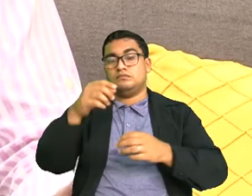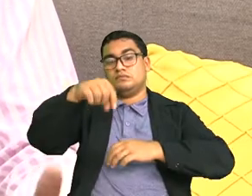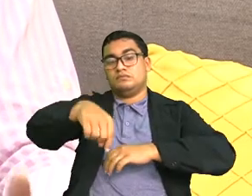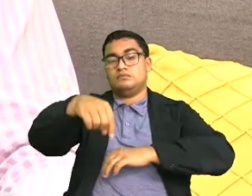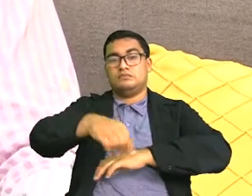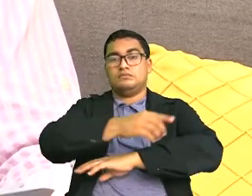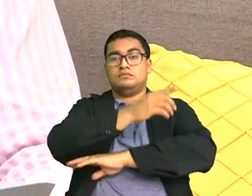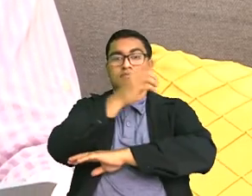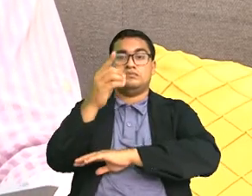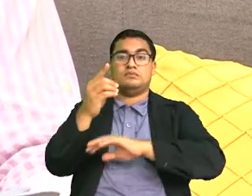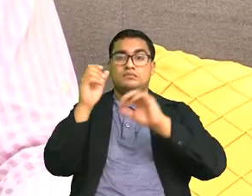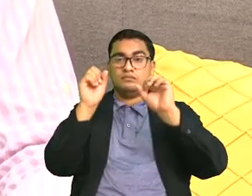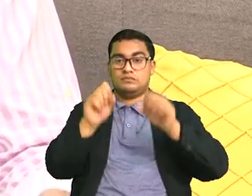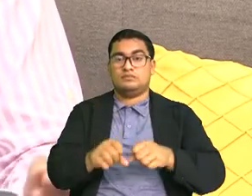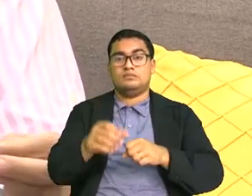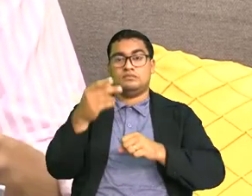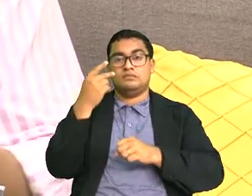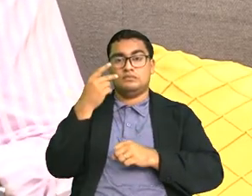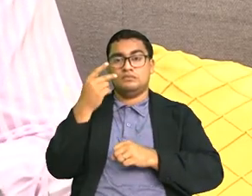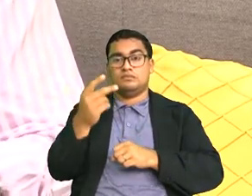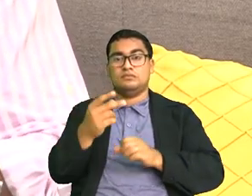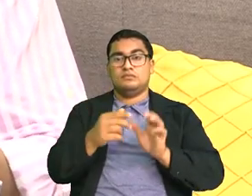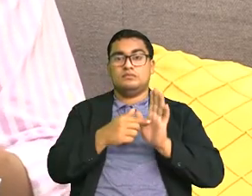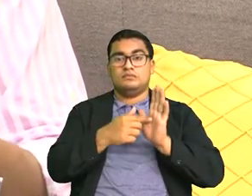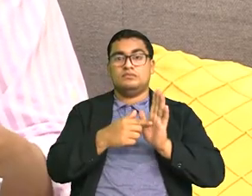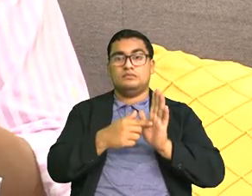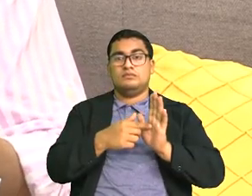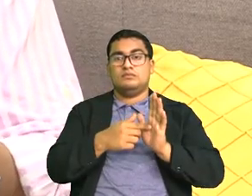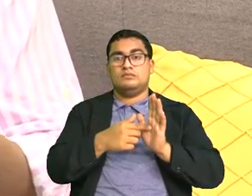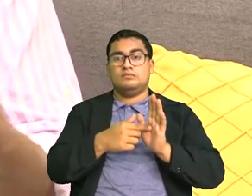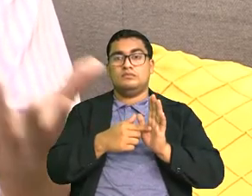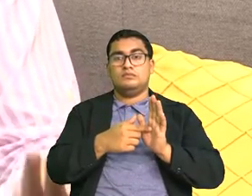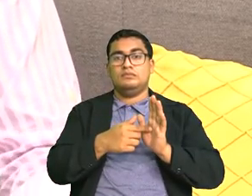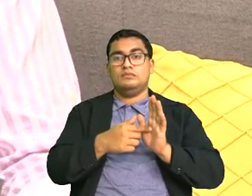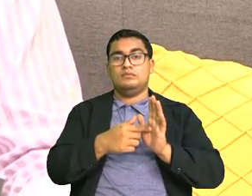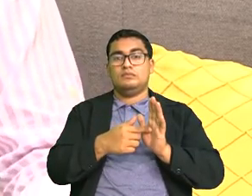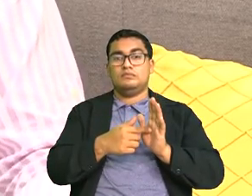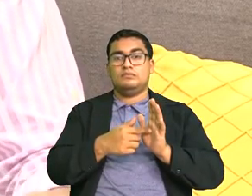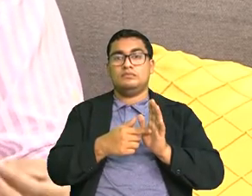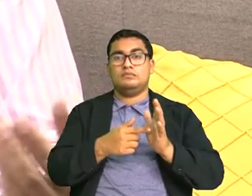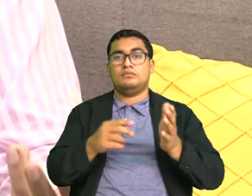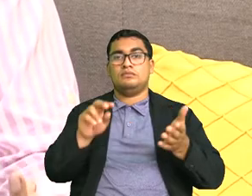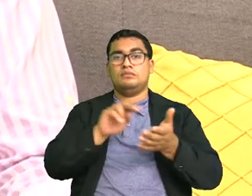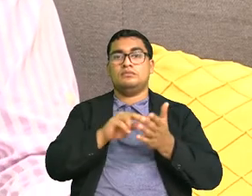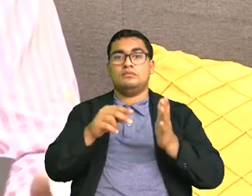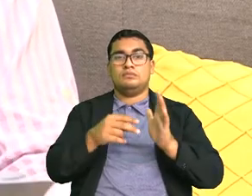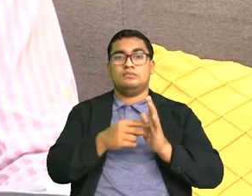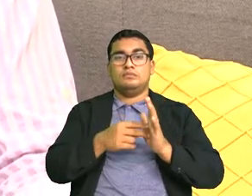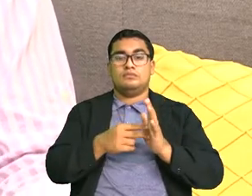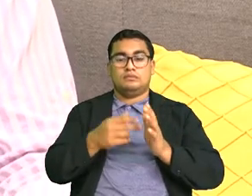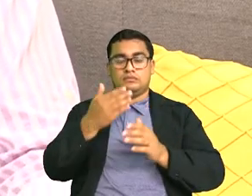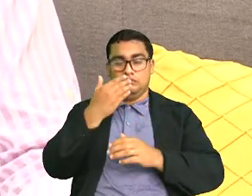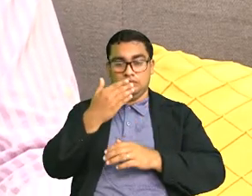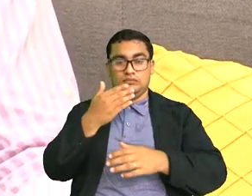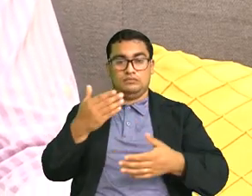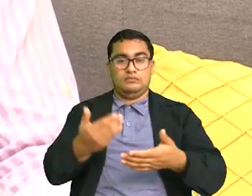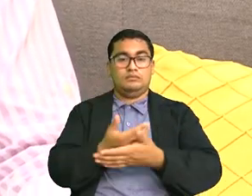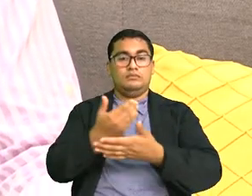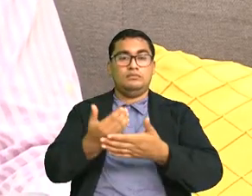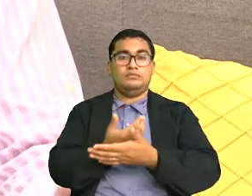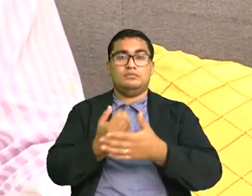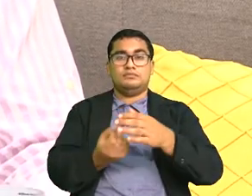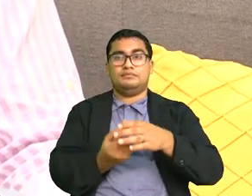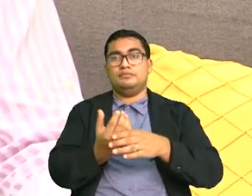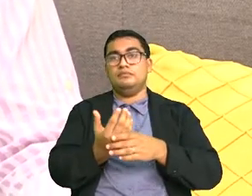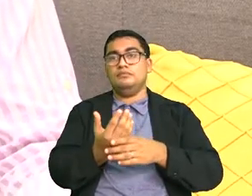podemos podemos ver de es decir la gran el gran avance en las áreas productivas en donde